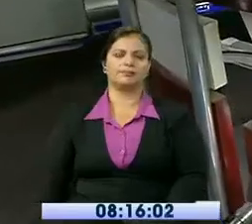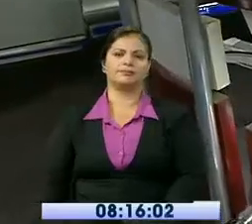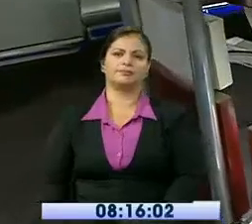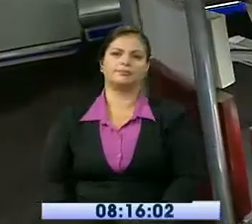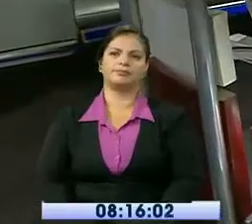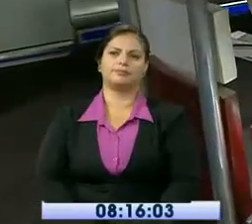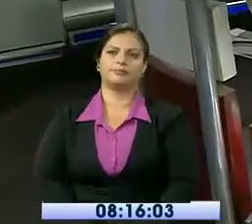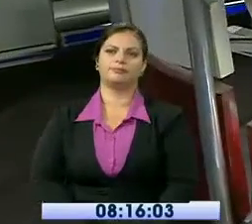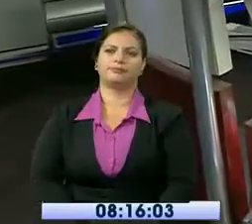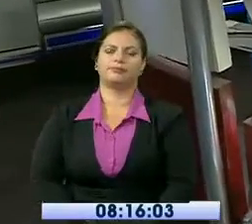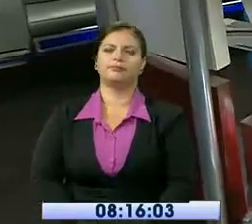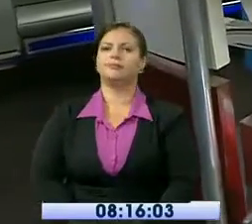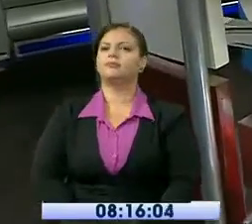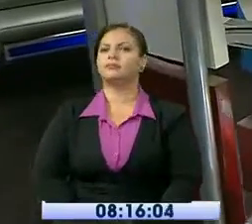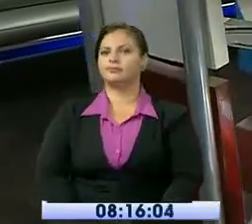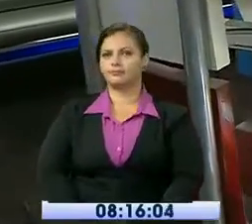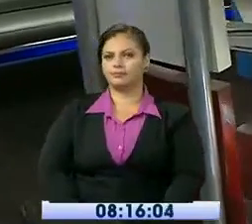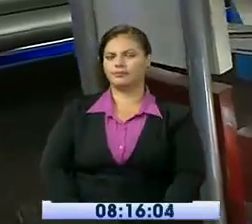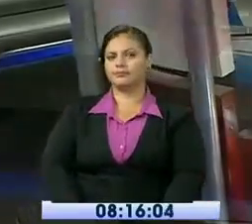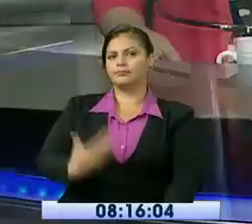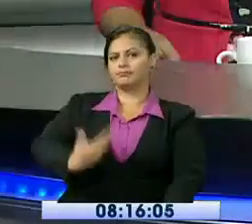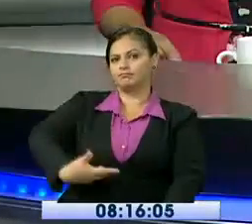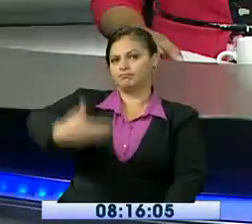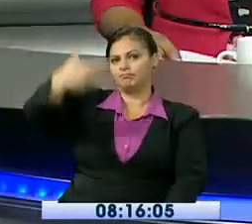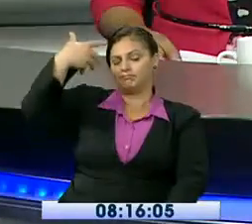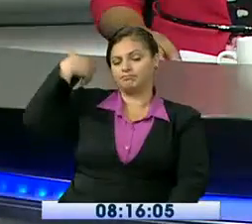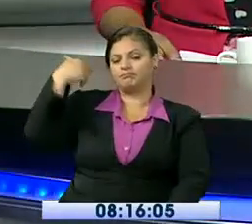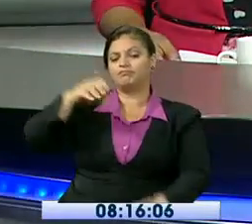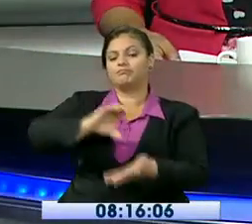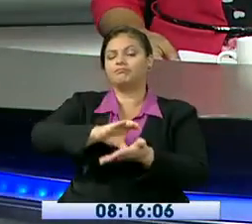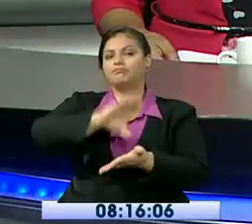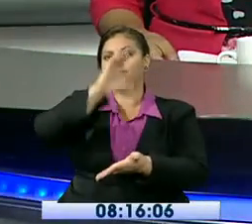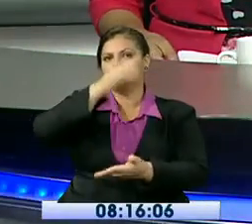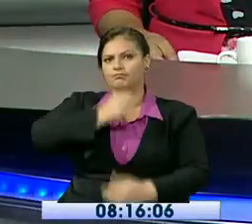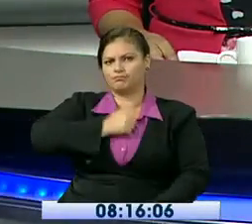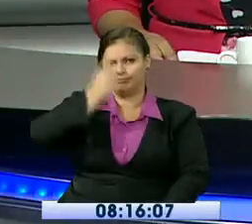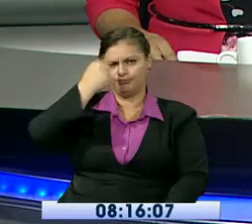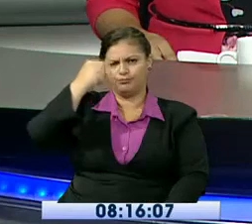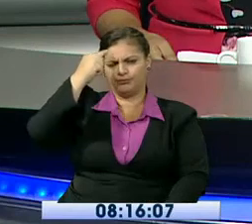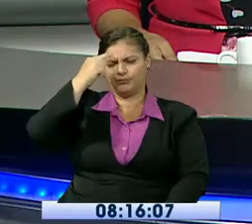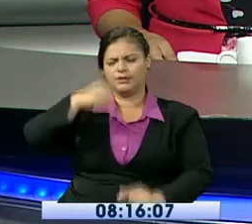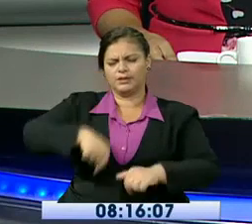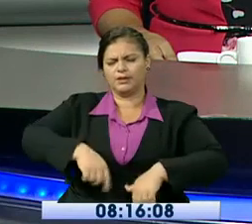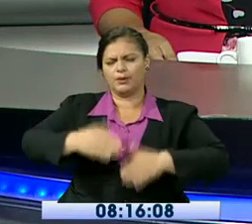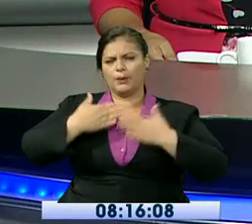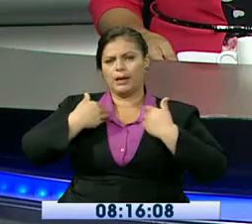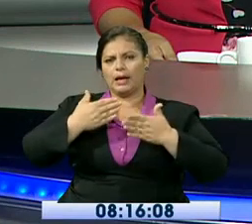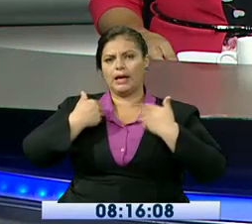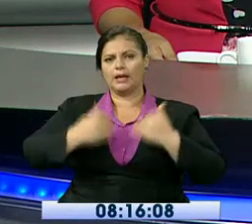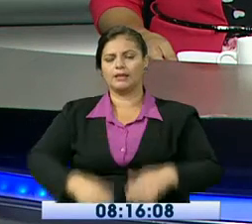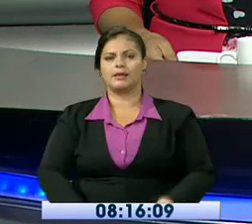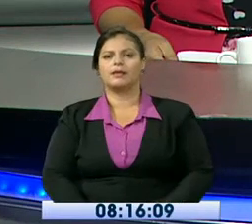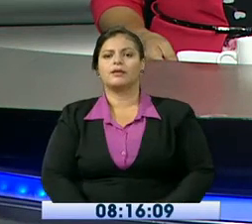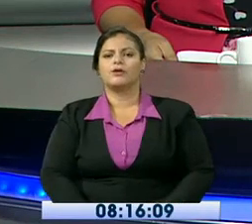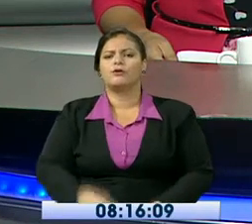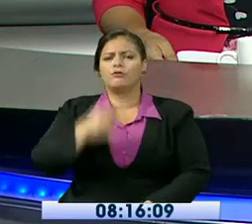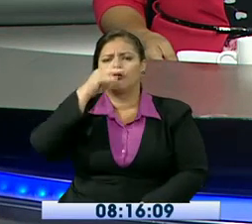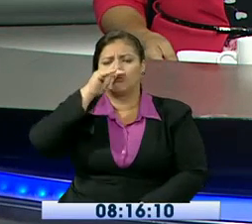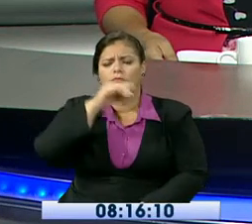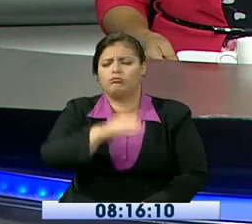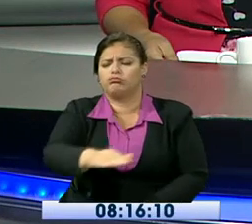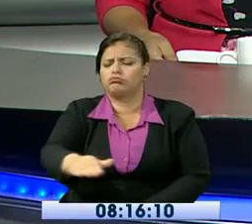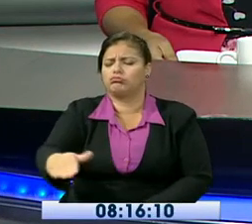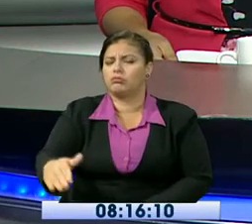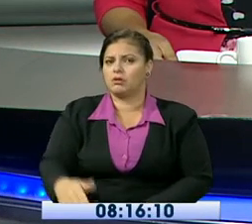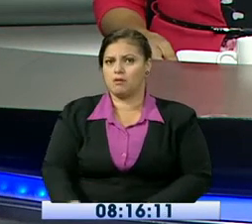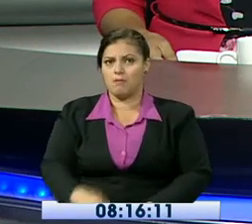El representante legal de los alumnos que habrían sido abusados en un colegio fiscal de Guayaquil pide celeridad en la búsqueda y captura de uno de